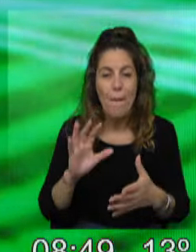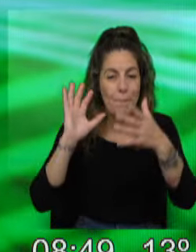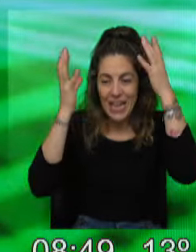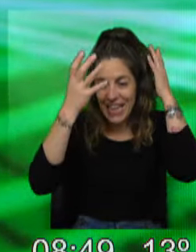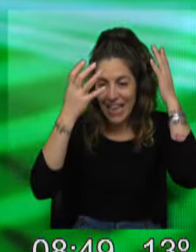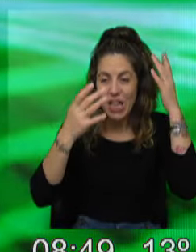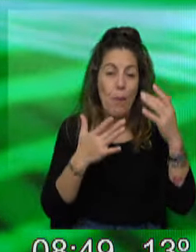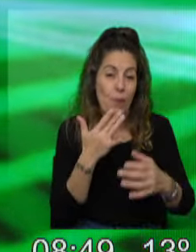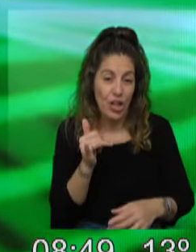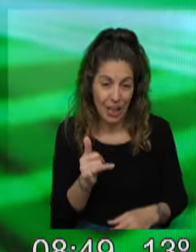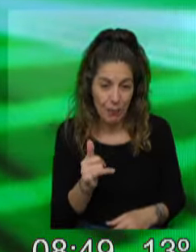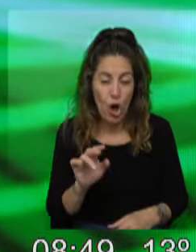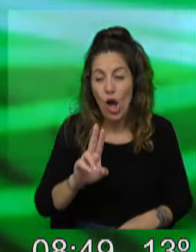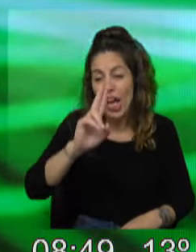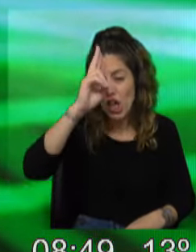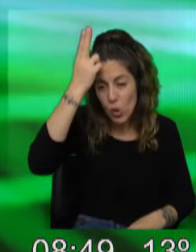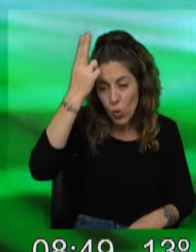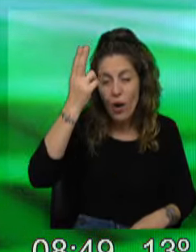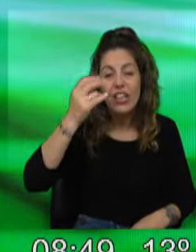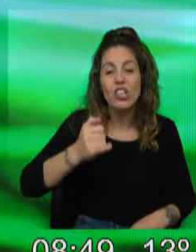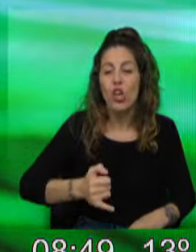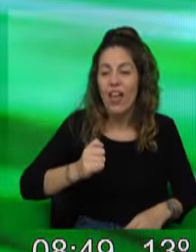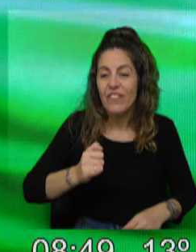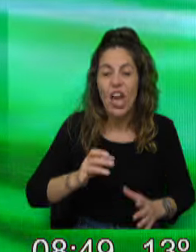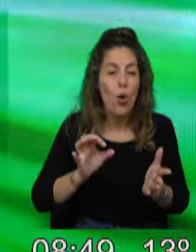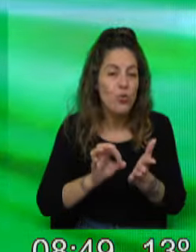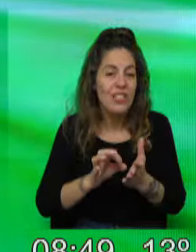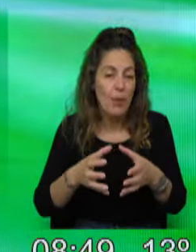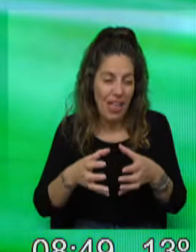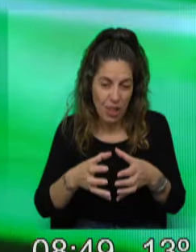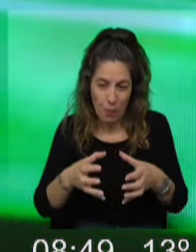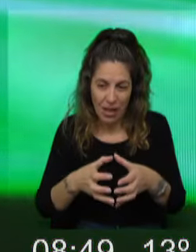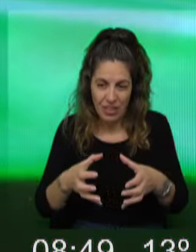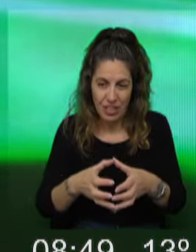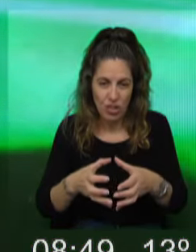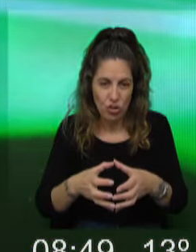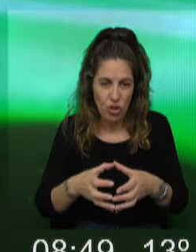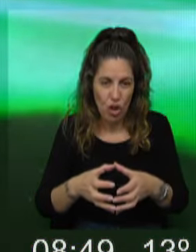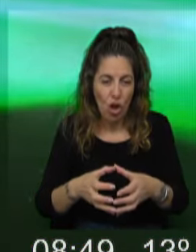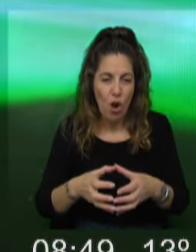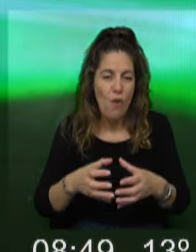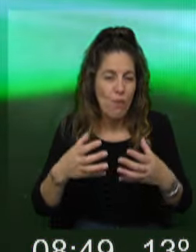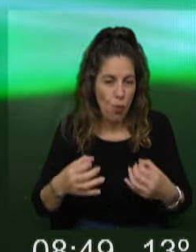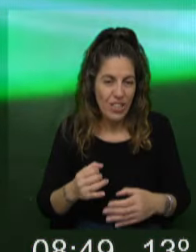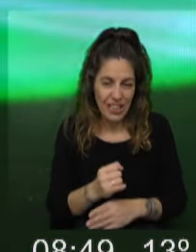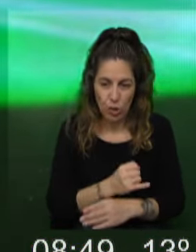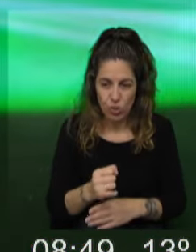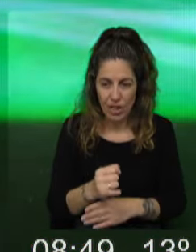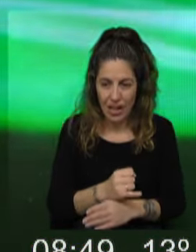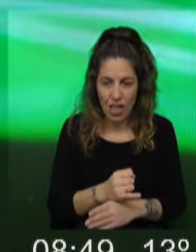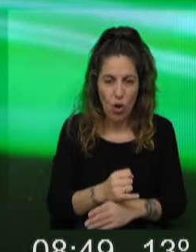paradigmático en Uruguay todavía tenemos un sistema de partidos este muy institucionalizado muy